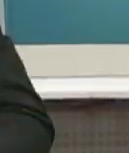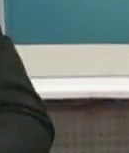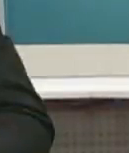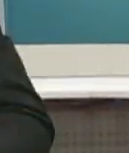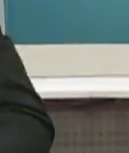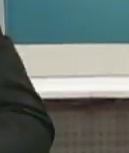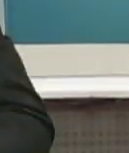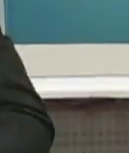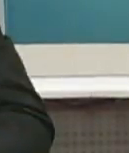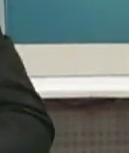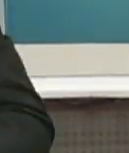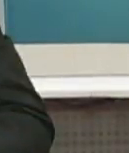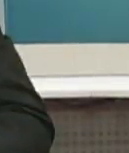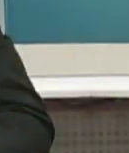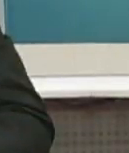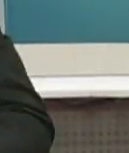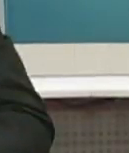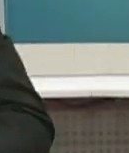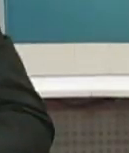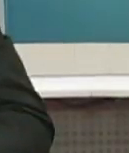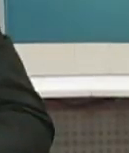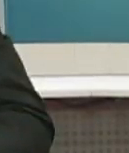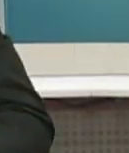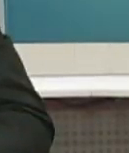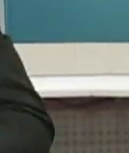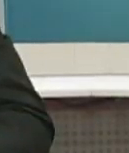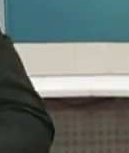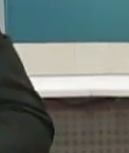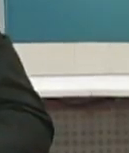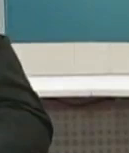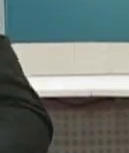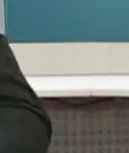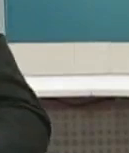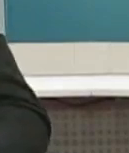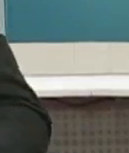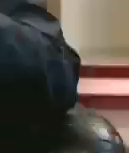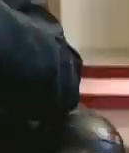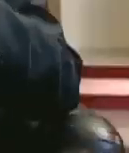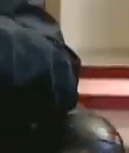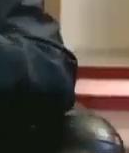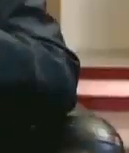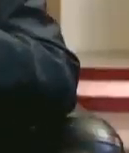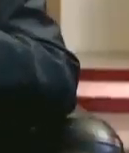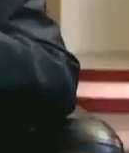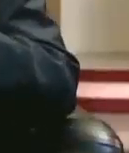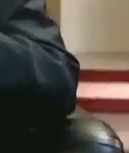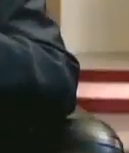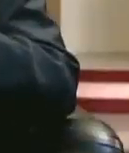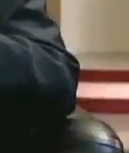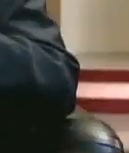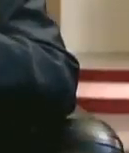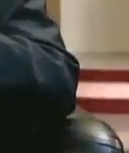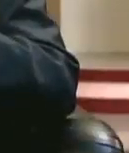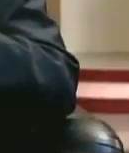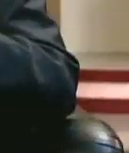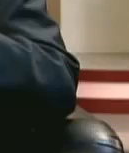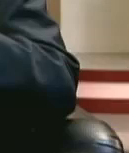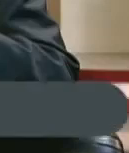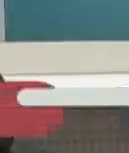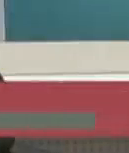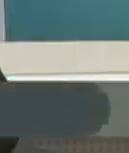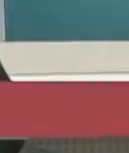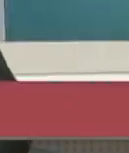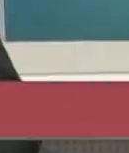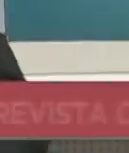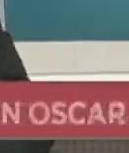Y ya nos encontramos en vivo y en directo con Oscar Schemer, presidente de Interlaces. Bienvenido. Gracias, Boris. Bueno,